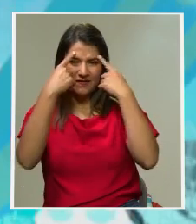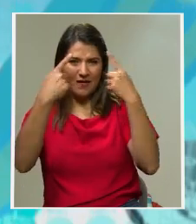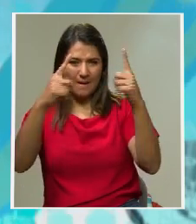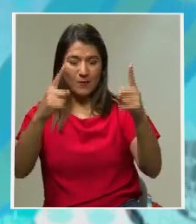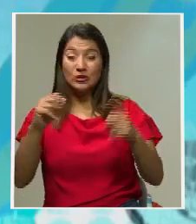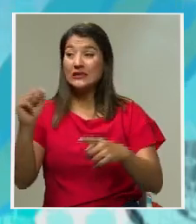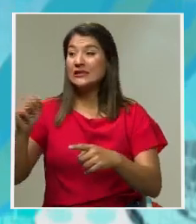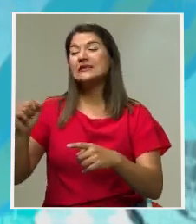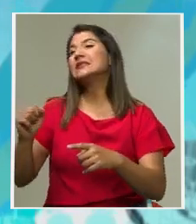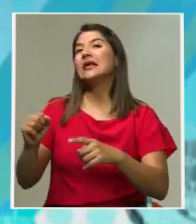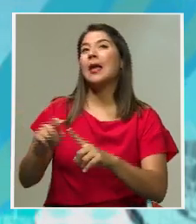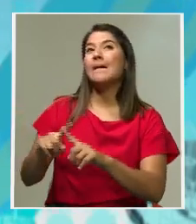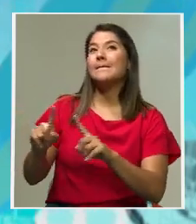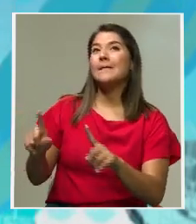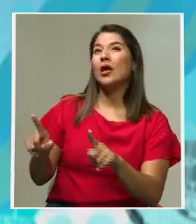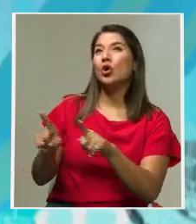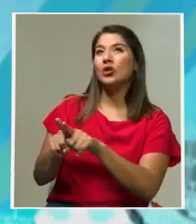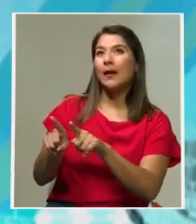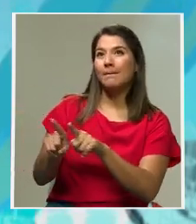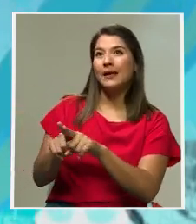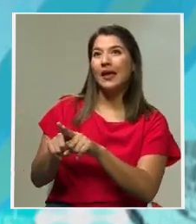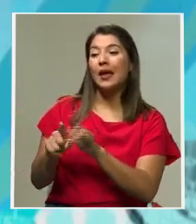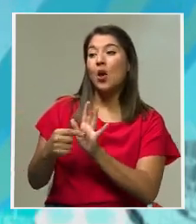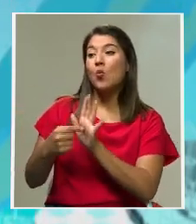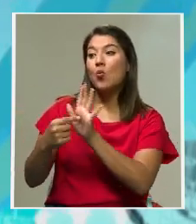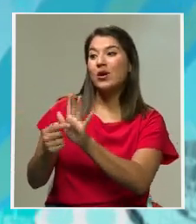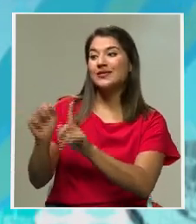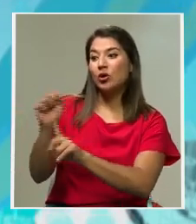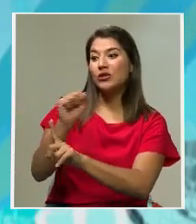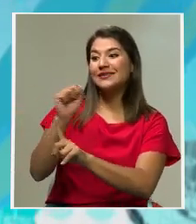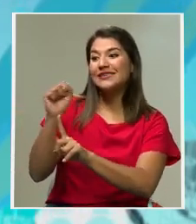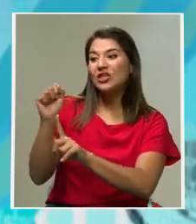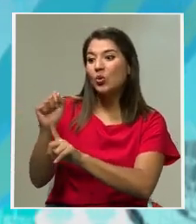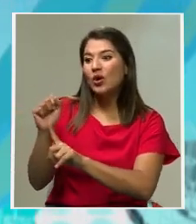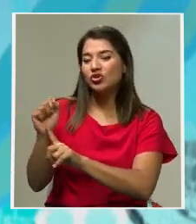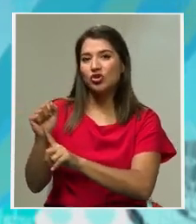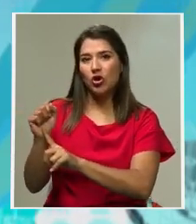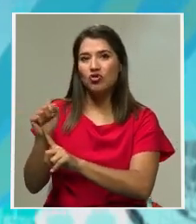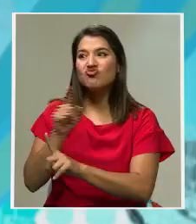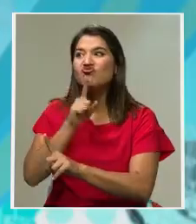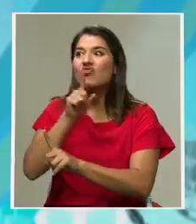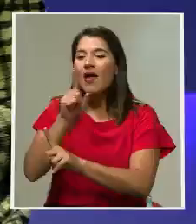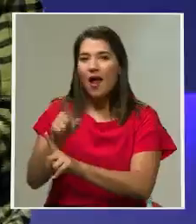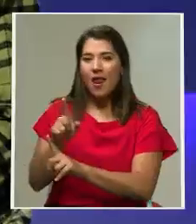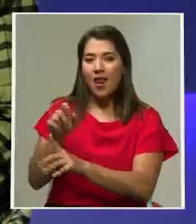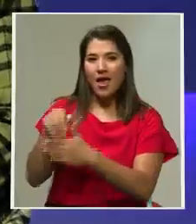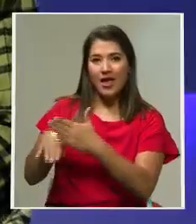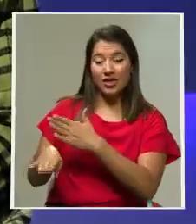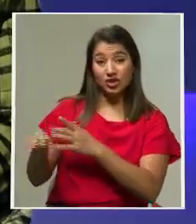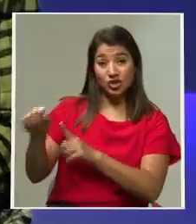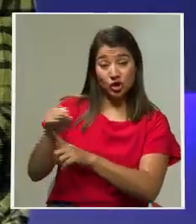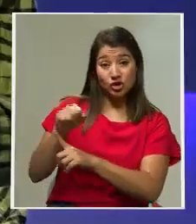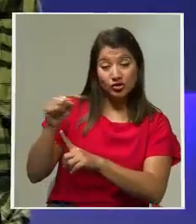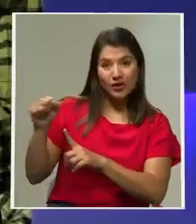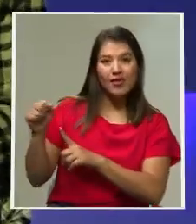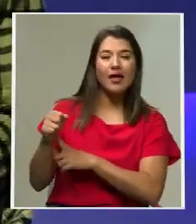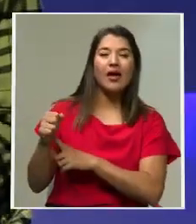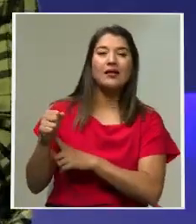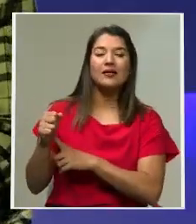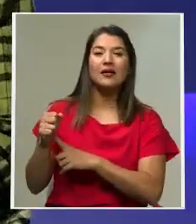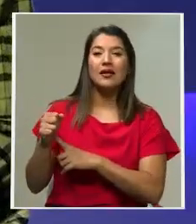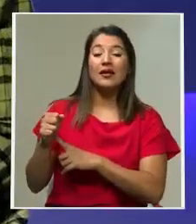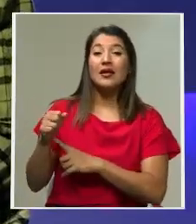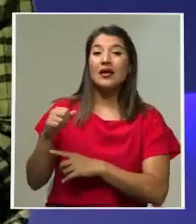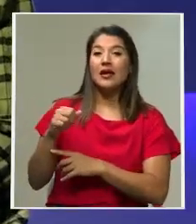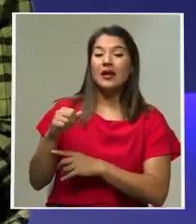perspectiva del libro que casi que un clásico sociológico, porque hay una serie de preguntas sociológicas ahí que recorren toda la filmografía zombie que están presentes